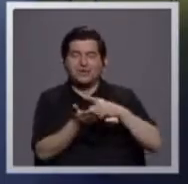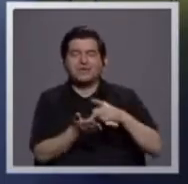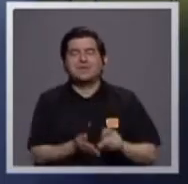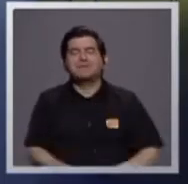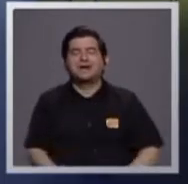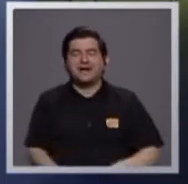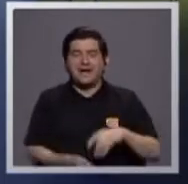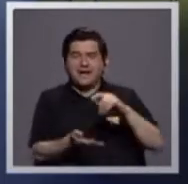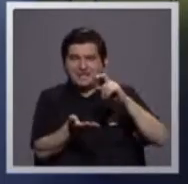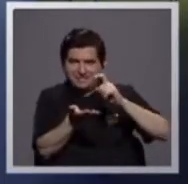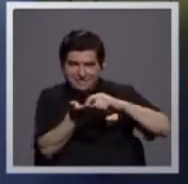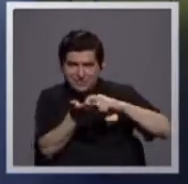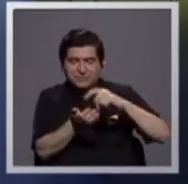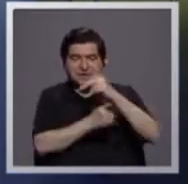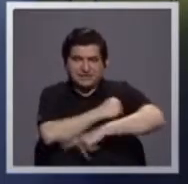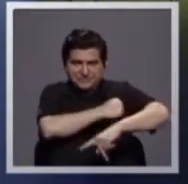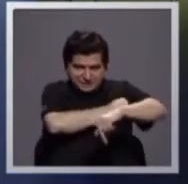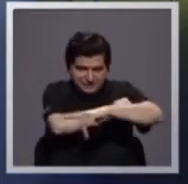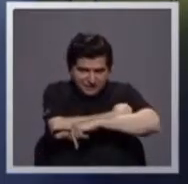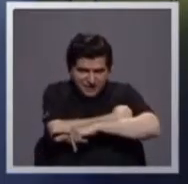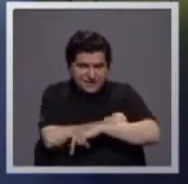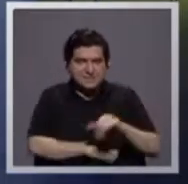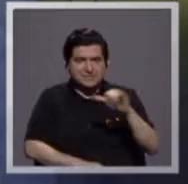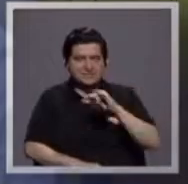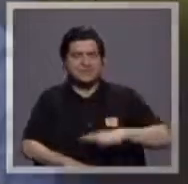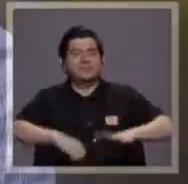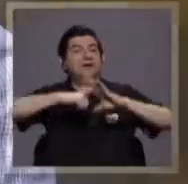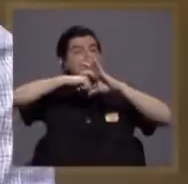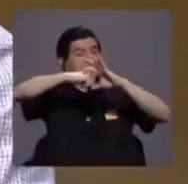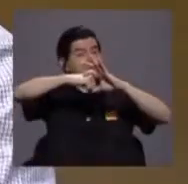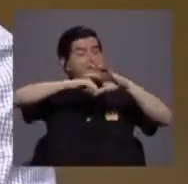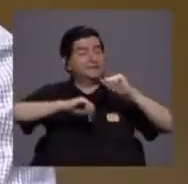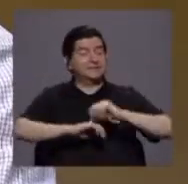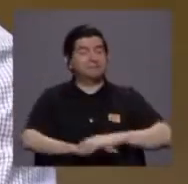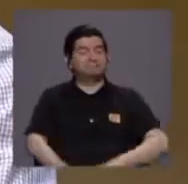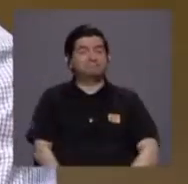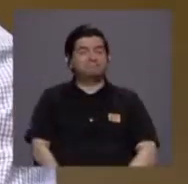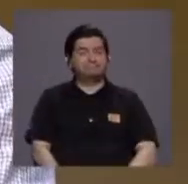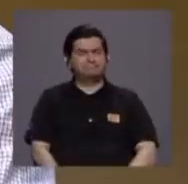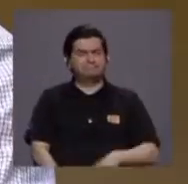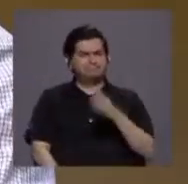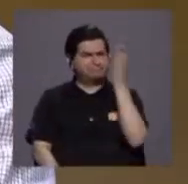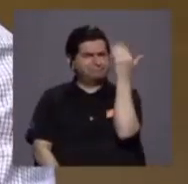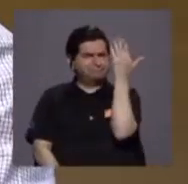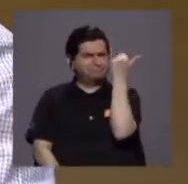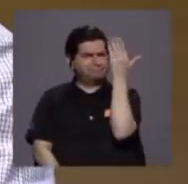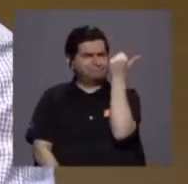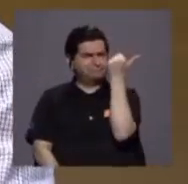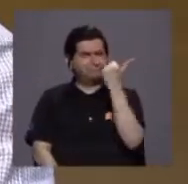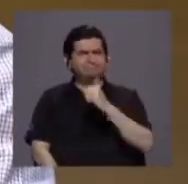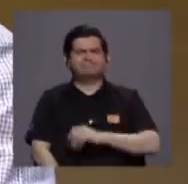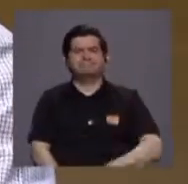nivel de país como a nivel planetario. Y por lo siguiente, vamos a ver,